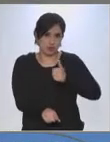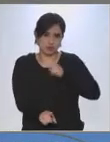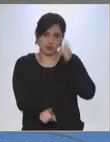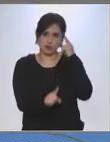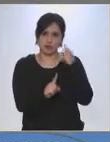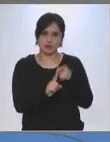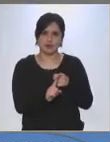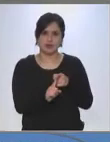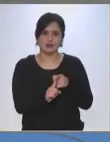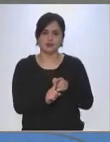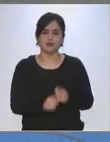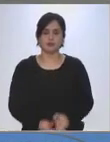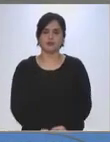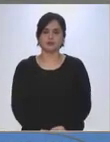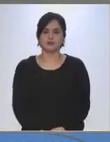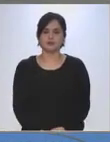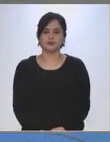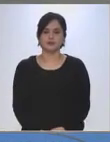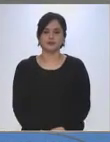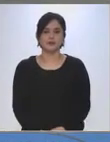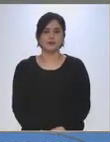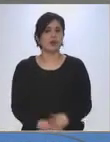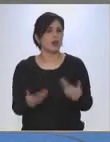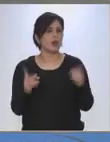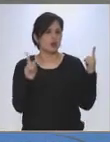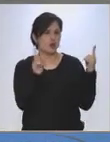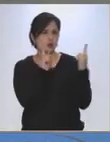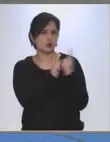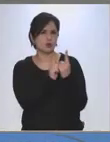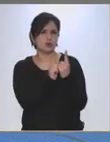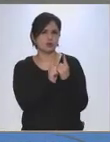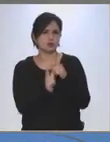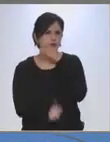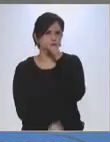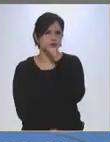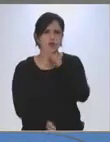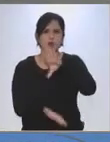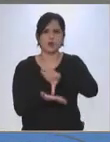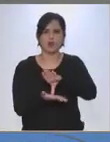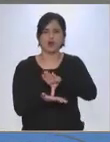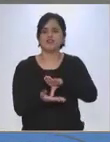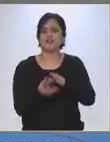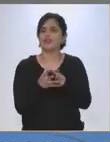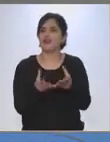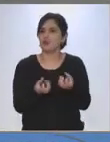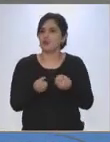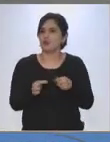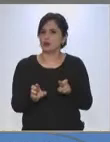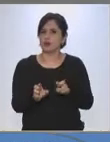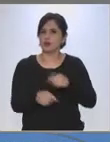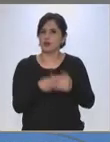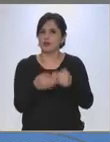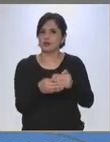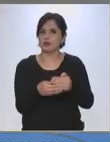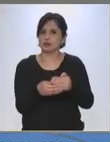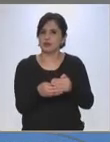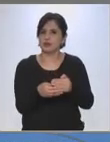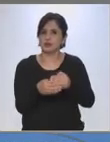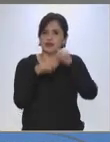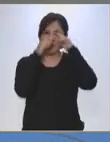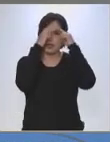objetivos alcanzados a modo de conclusión como país tenemos una gran oportunidad para avanzar en este esfuerzo